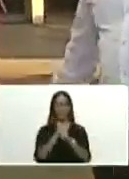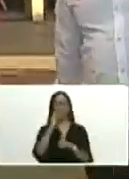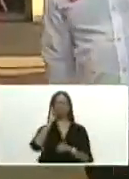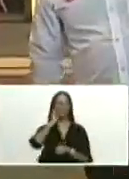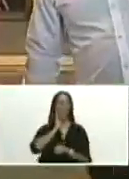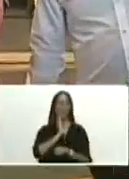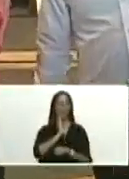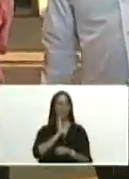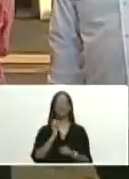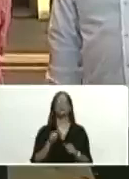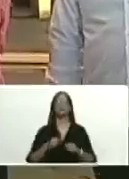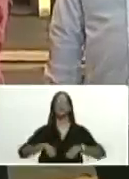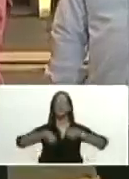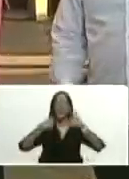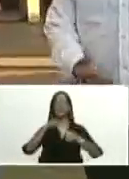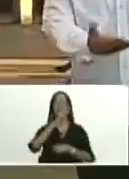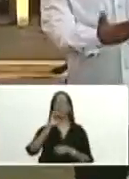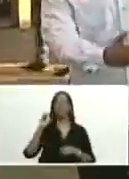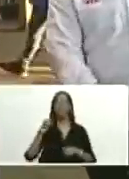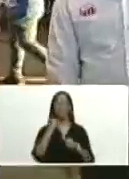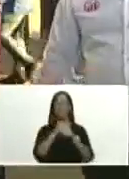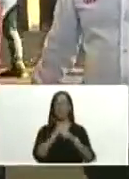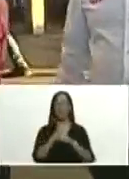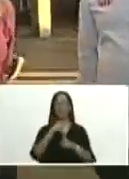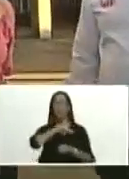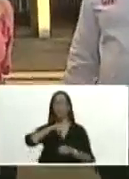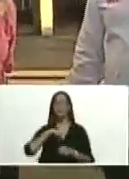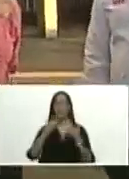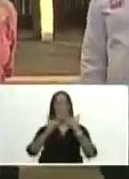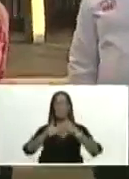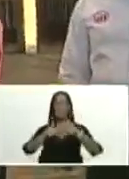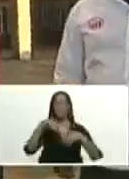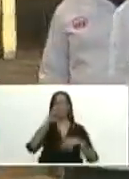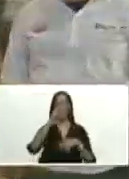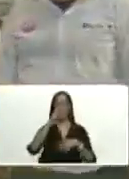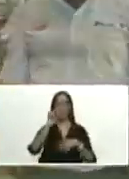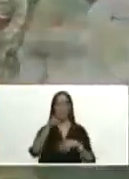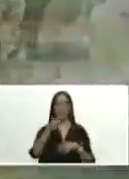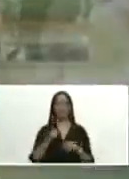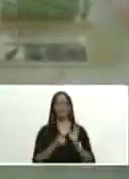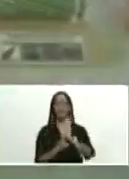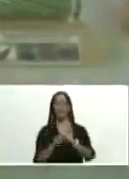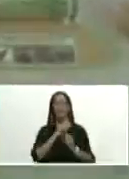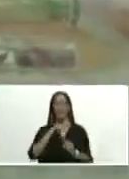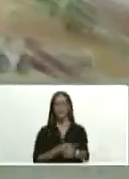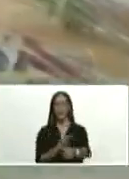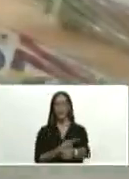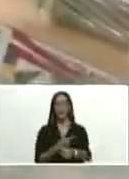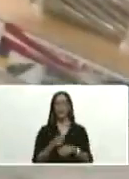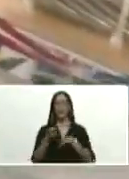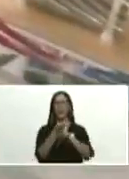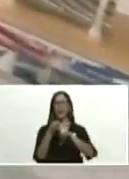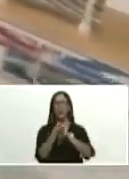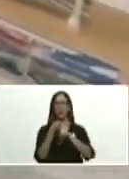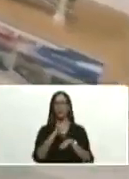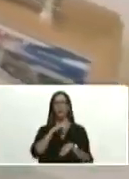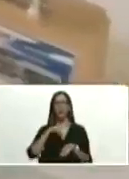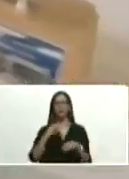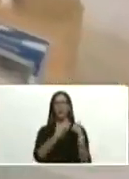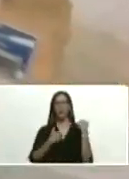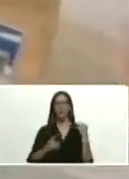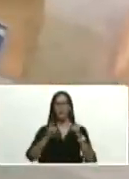desde más de cuatrocientos trabajadores de Nuestra Empresa cbg cavelium por supuesto en representación de nuestro hermano gobernador Ángel marcano y de nuestro presidente